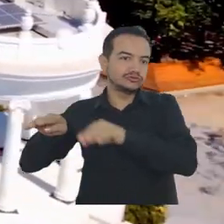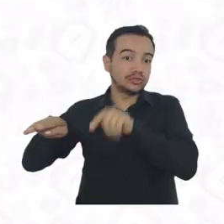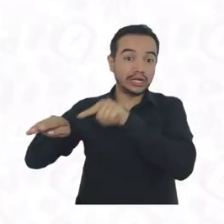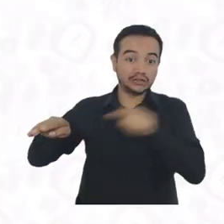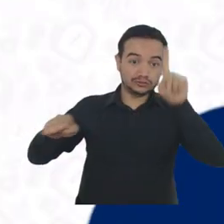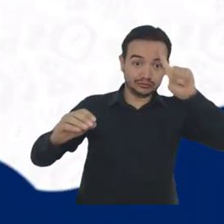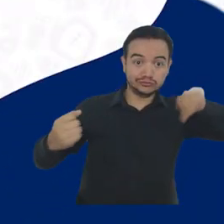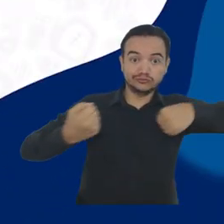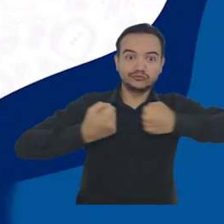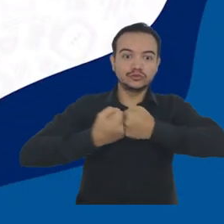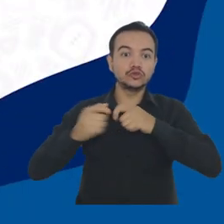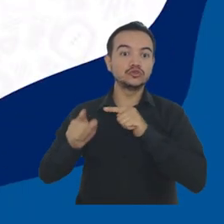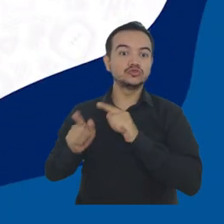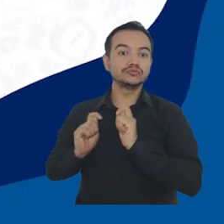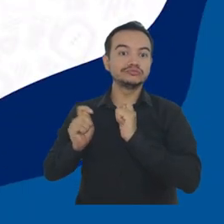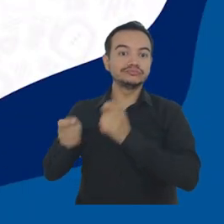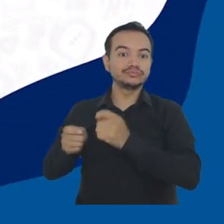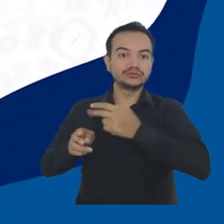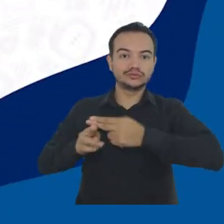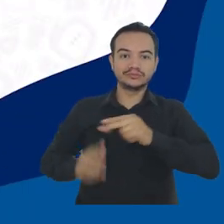municipio.